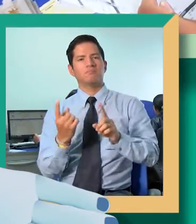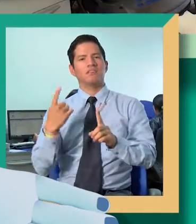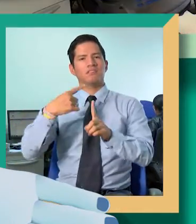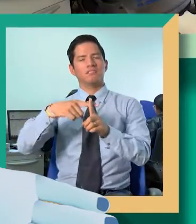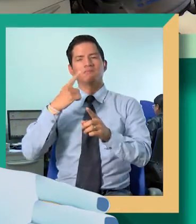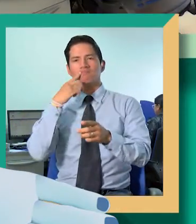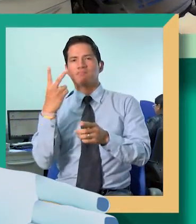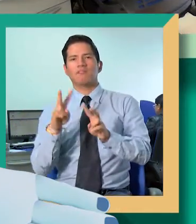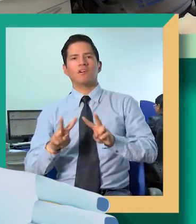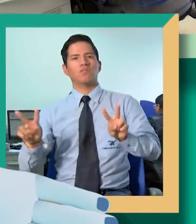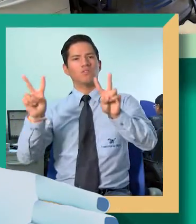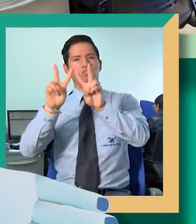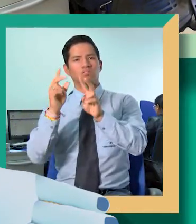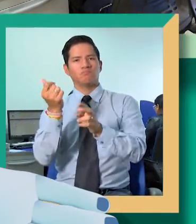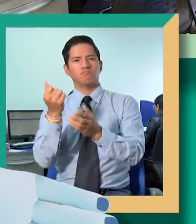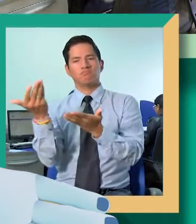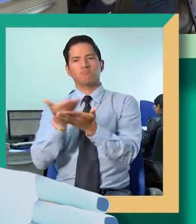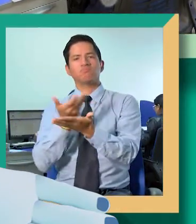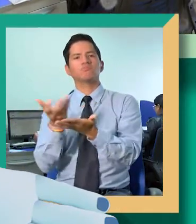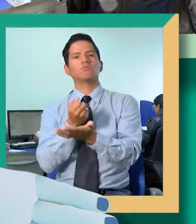Todo tipo de paquetería.